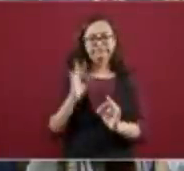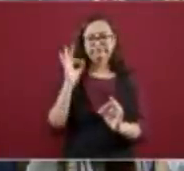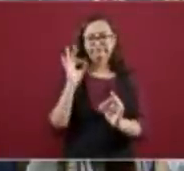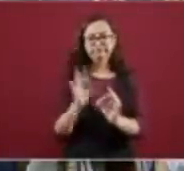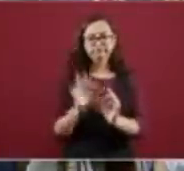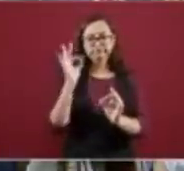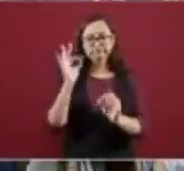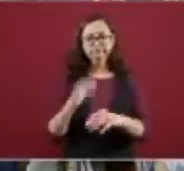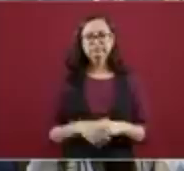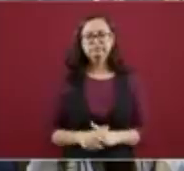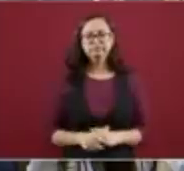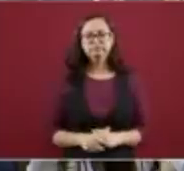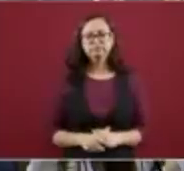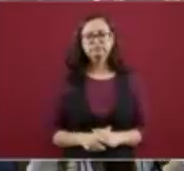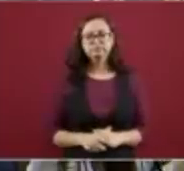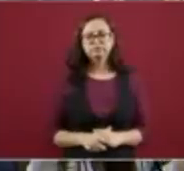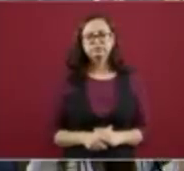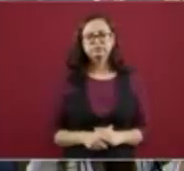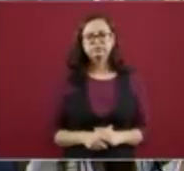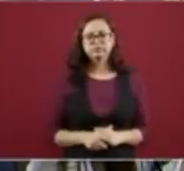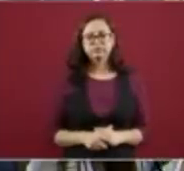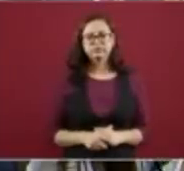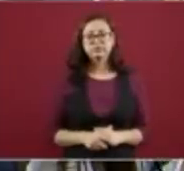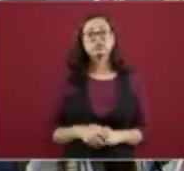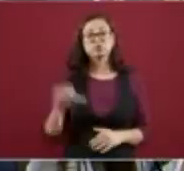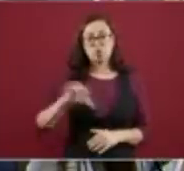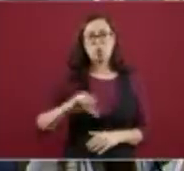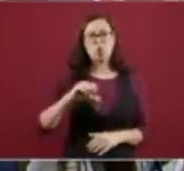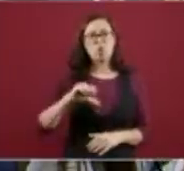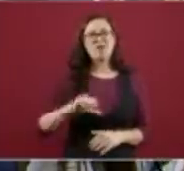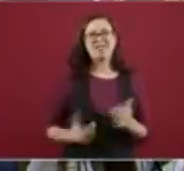Esta pregunta la hice en la mañana